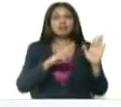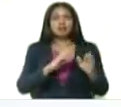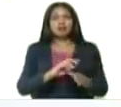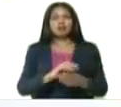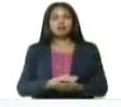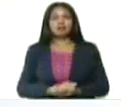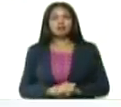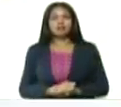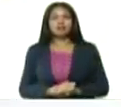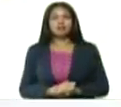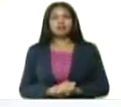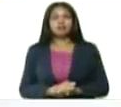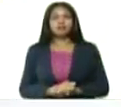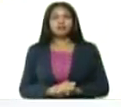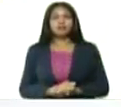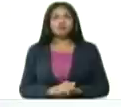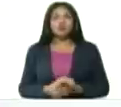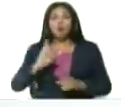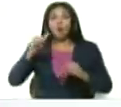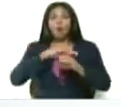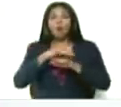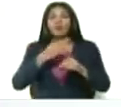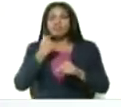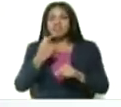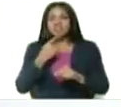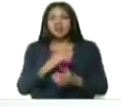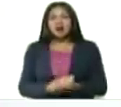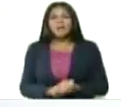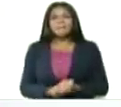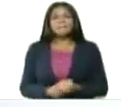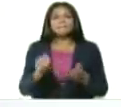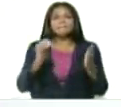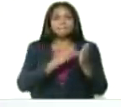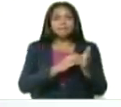dice Jorge Rodríguez, que es experto en la materia,